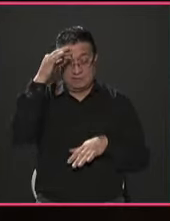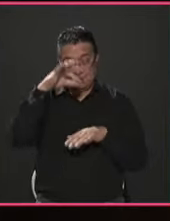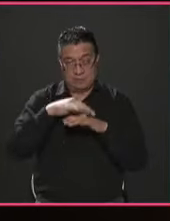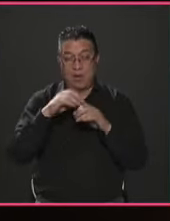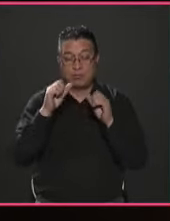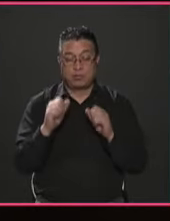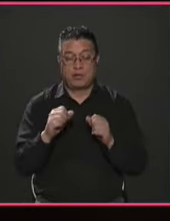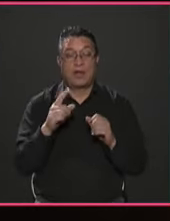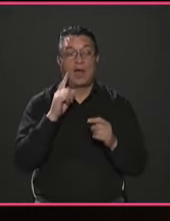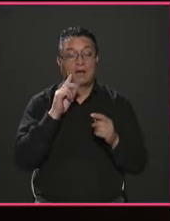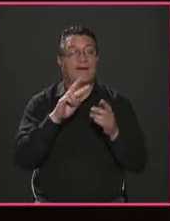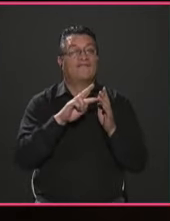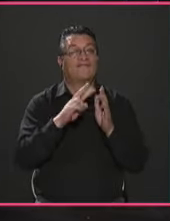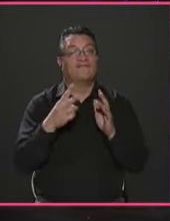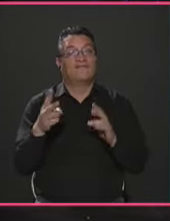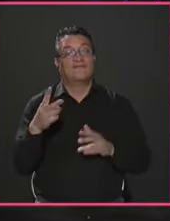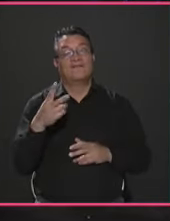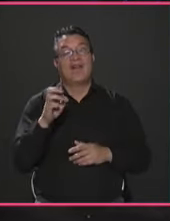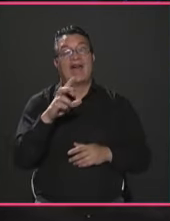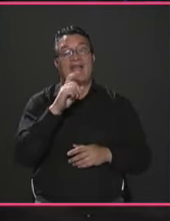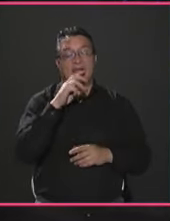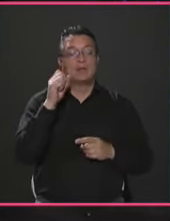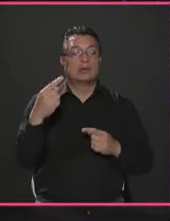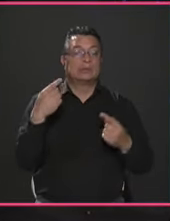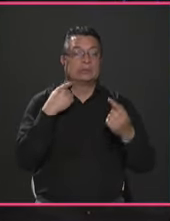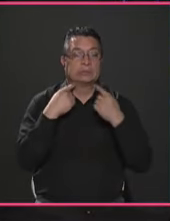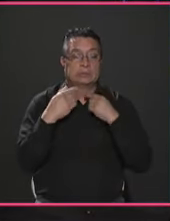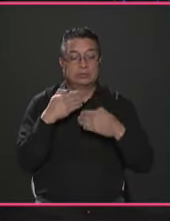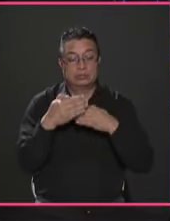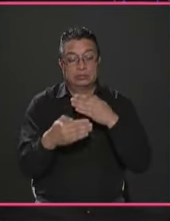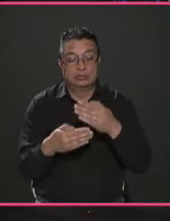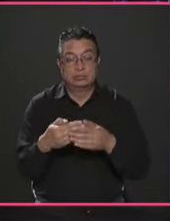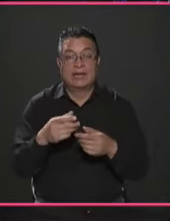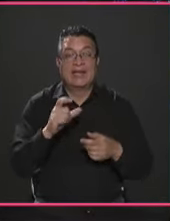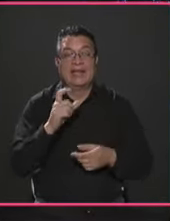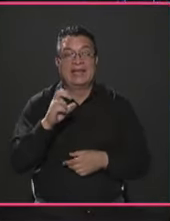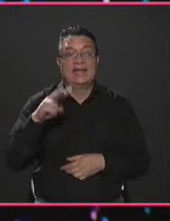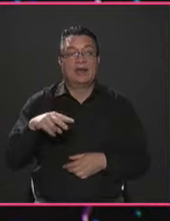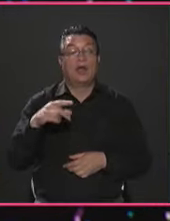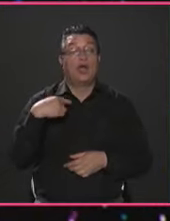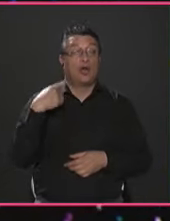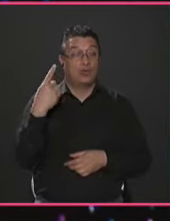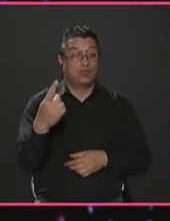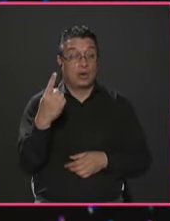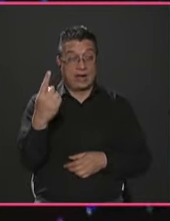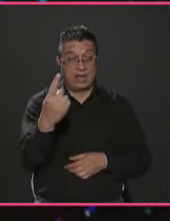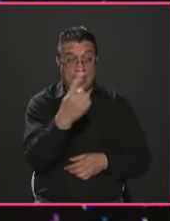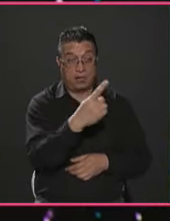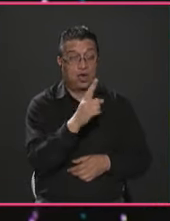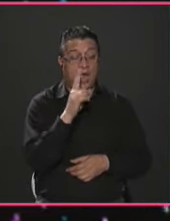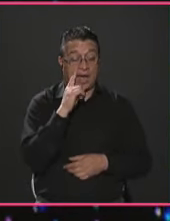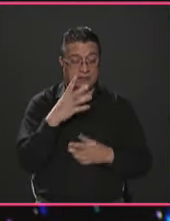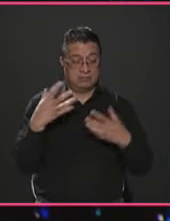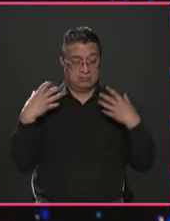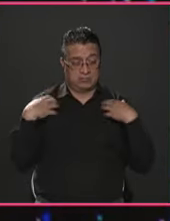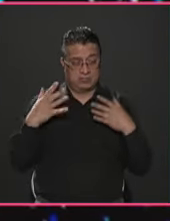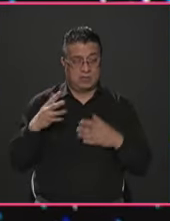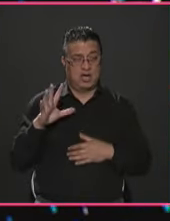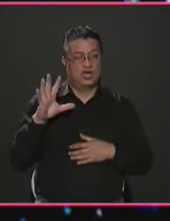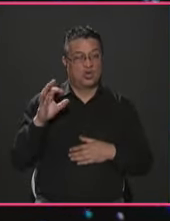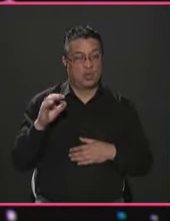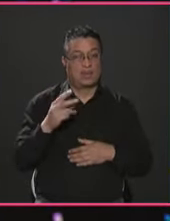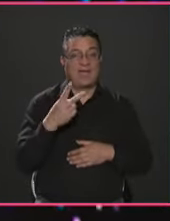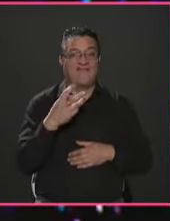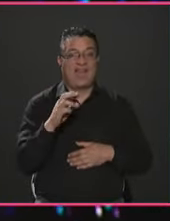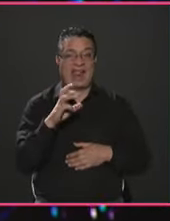vale decir que es una variante que afecta el funcionamiento de un gen en promedio observamos que los individuos chilenos cargan alrededor de 50